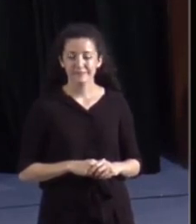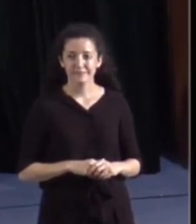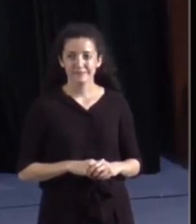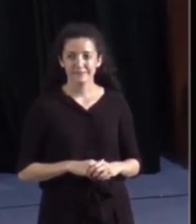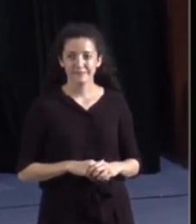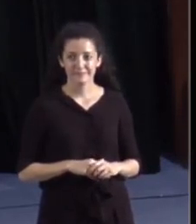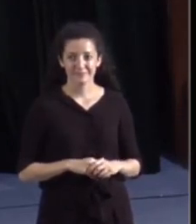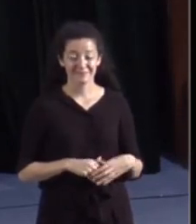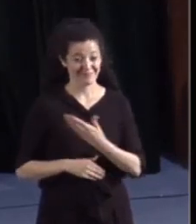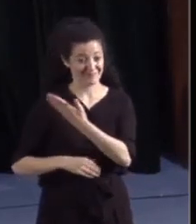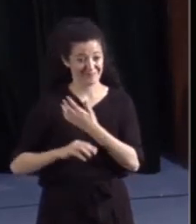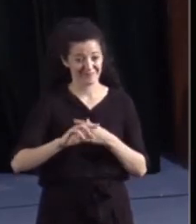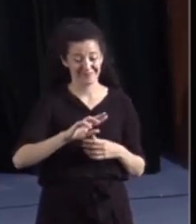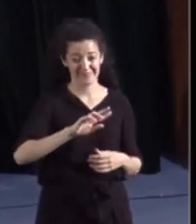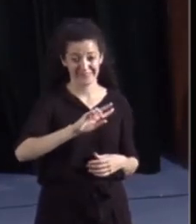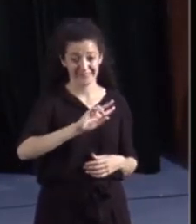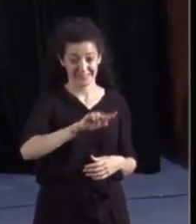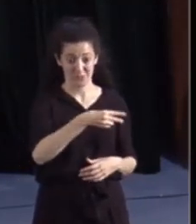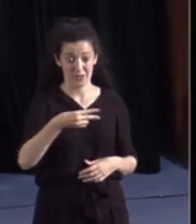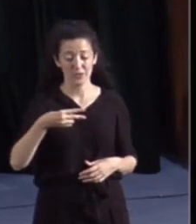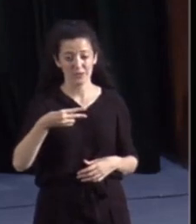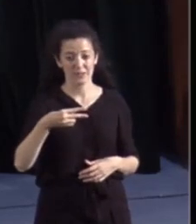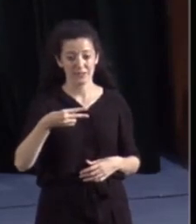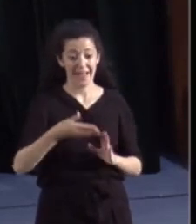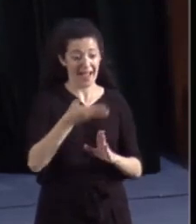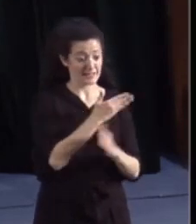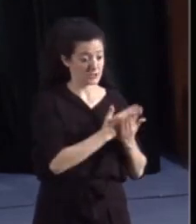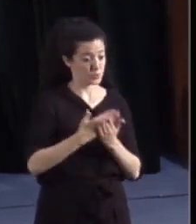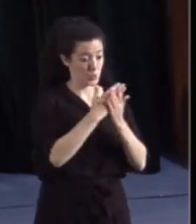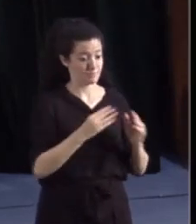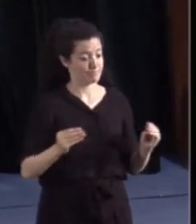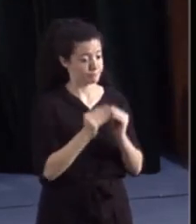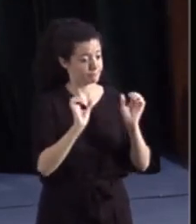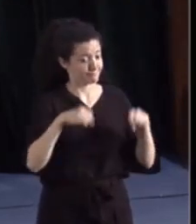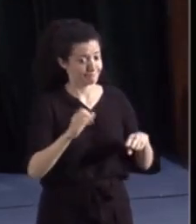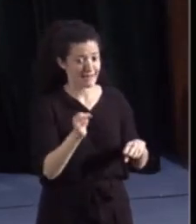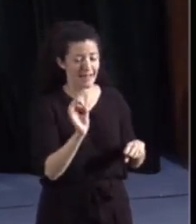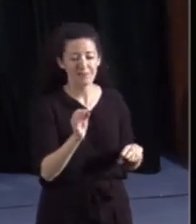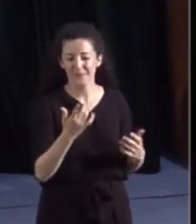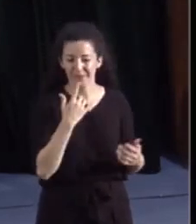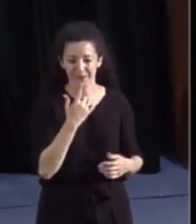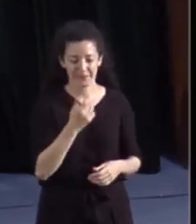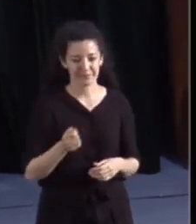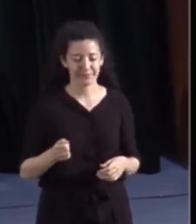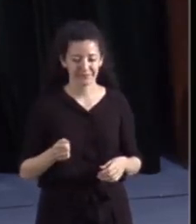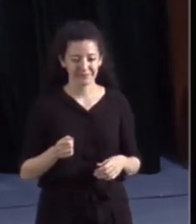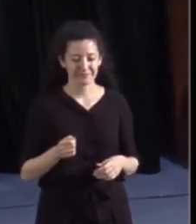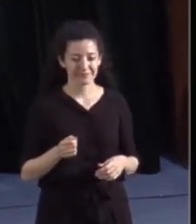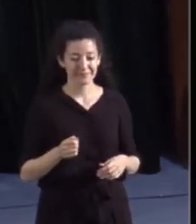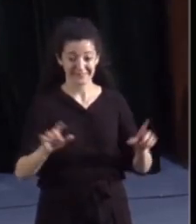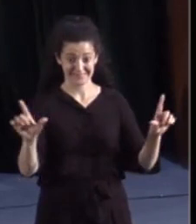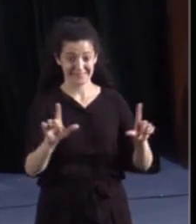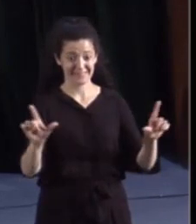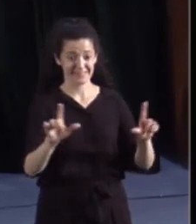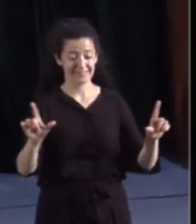Los primeros resultados, que son coherentes con estudios anteriores, es que los sordos miran más a la intérprete, sea